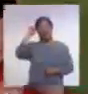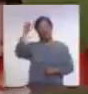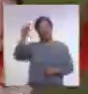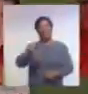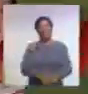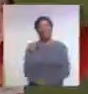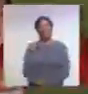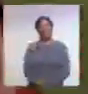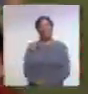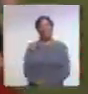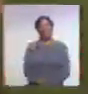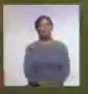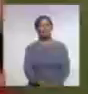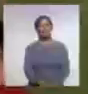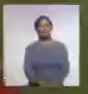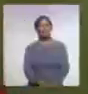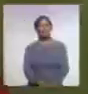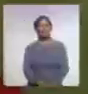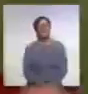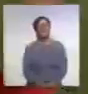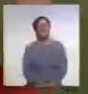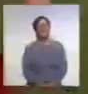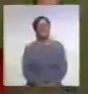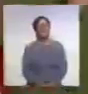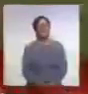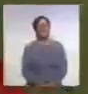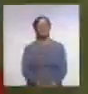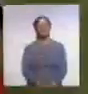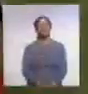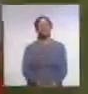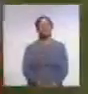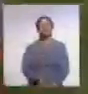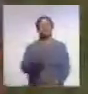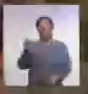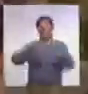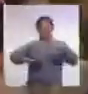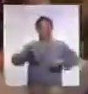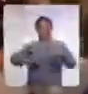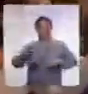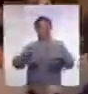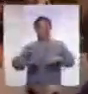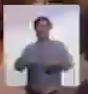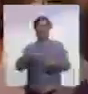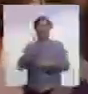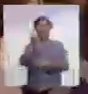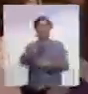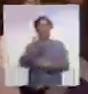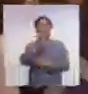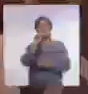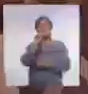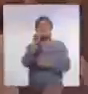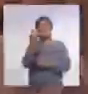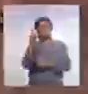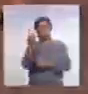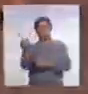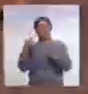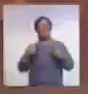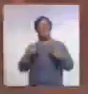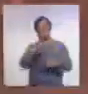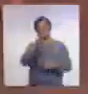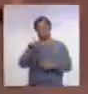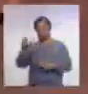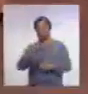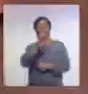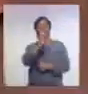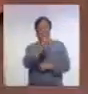¡Ra, ra, ra! Cabe señalar que como parte de las actividades del martes 30 de julio, personal de la Oficialía